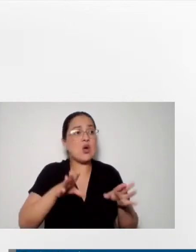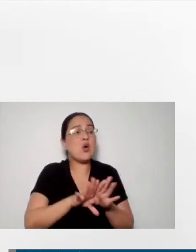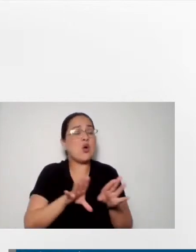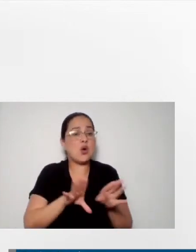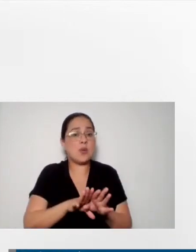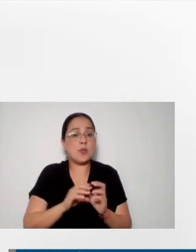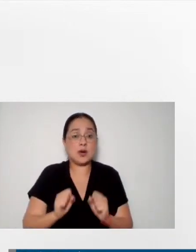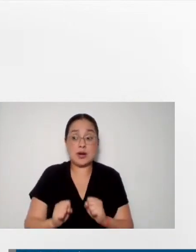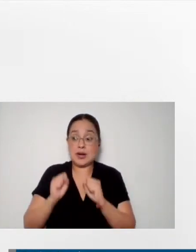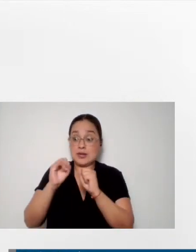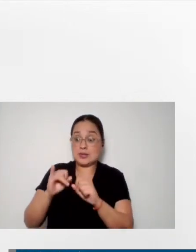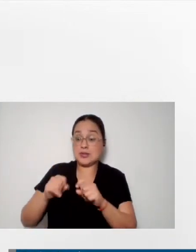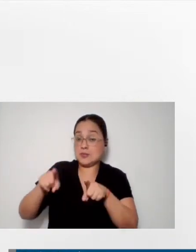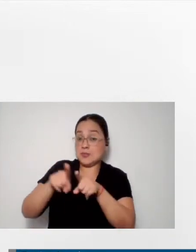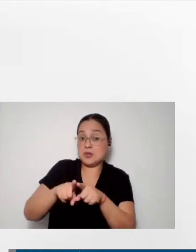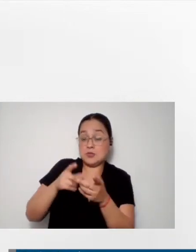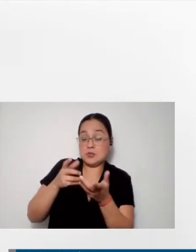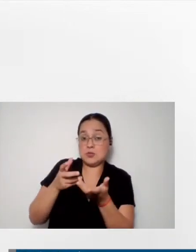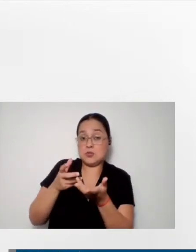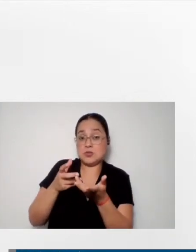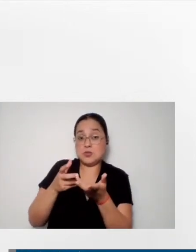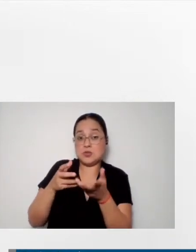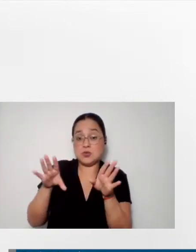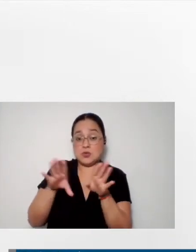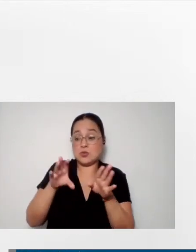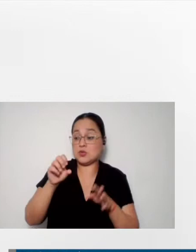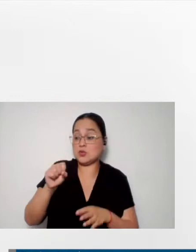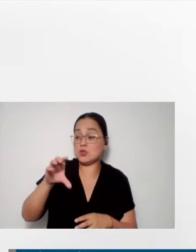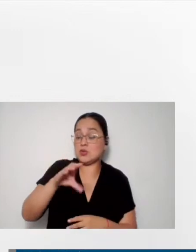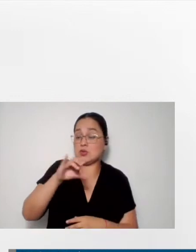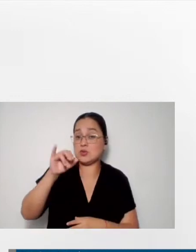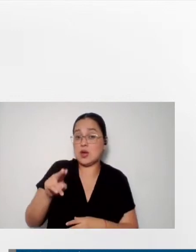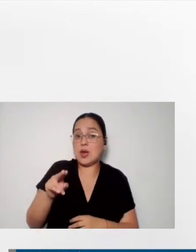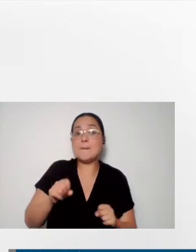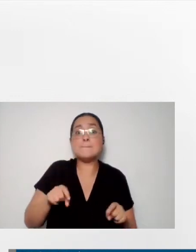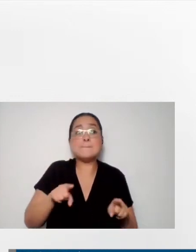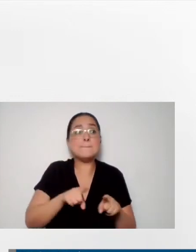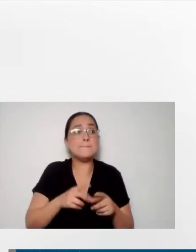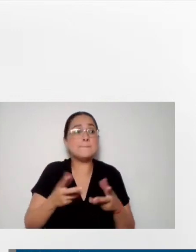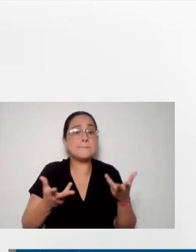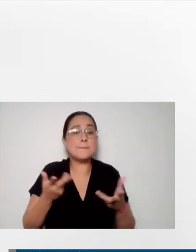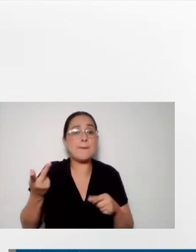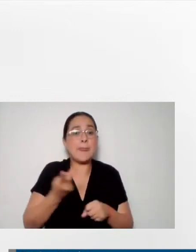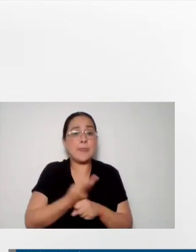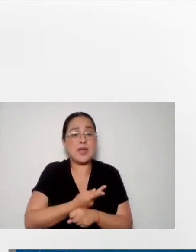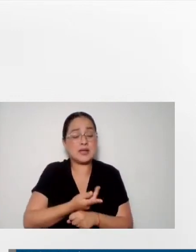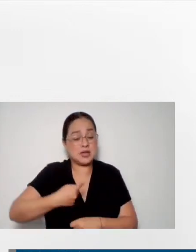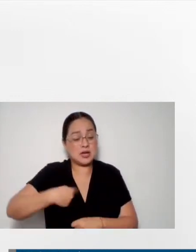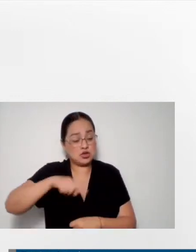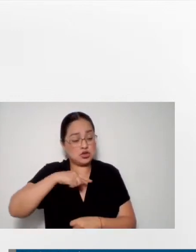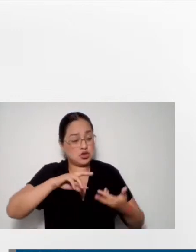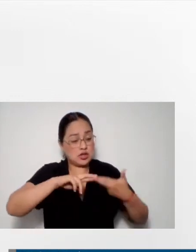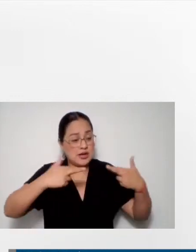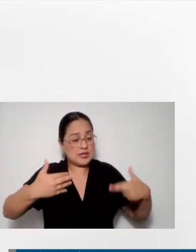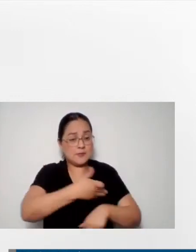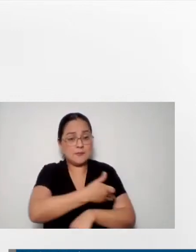el cuaderno cuando recoge los criterios de la Suprema Corte. Hablamos de vínculos familiares, hablamos de solidaridad familiar,